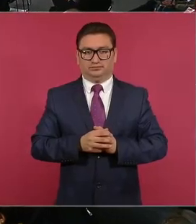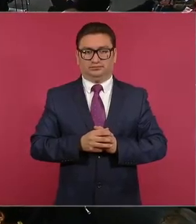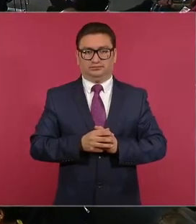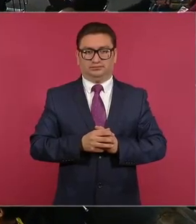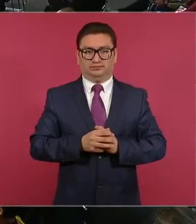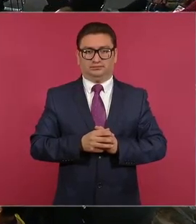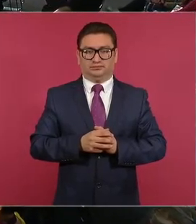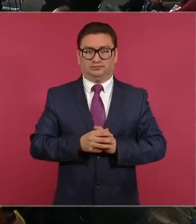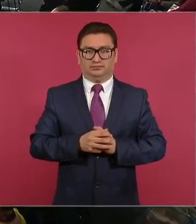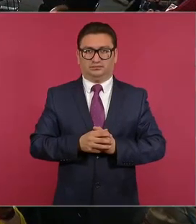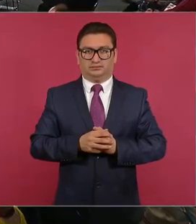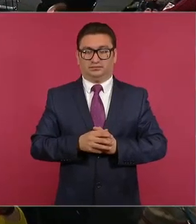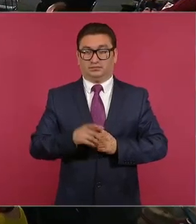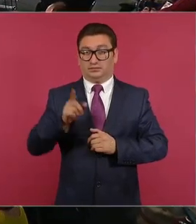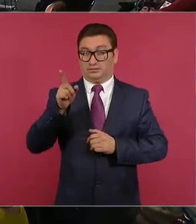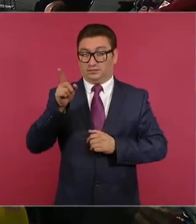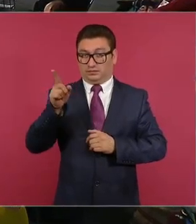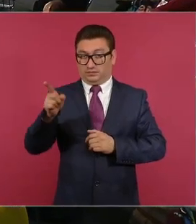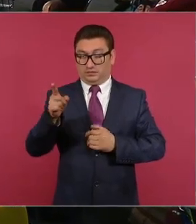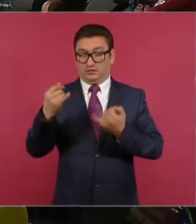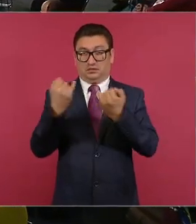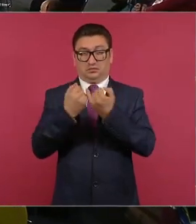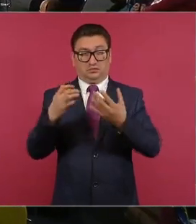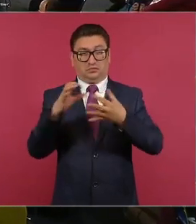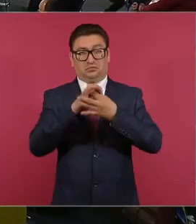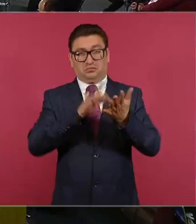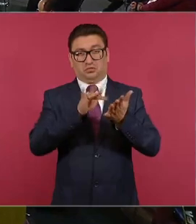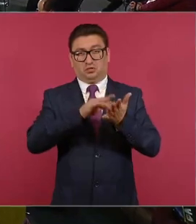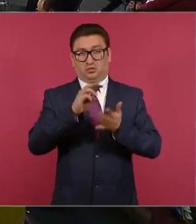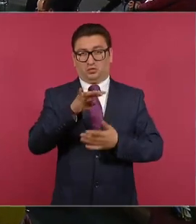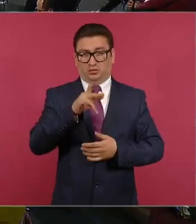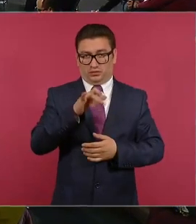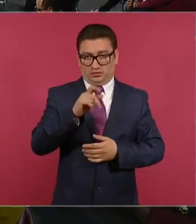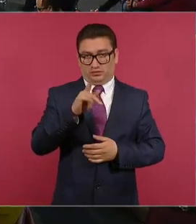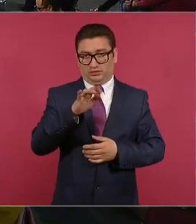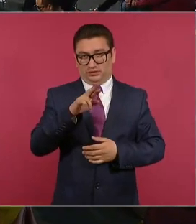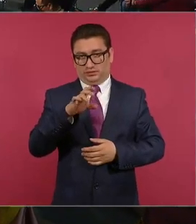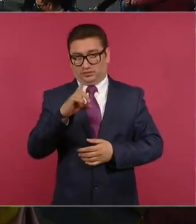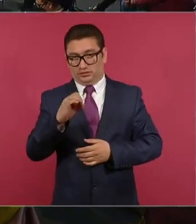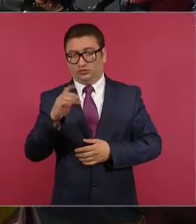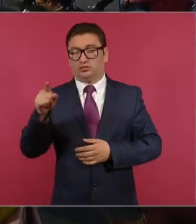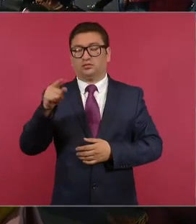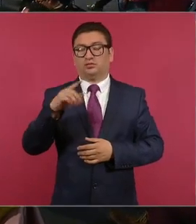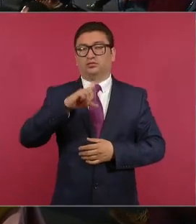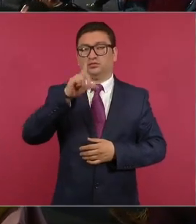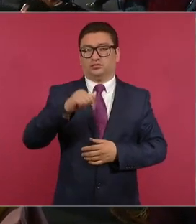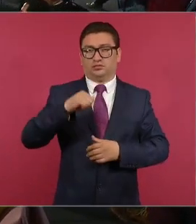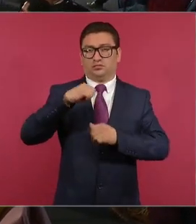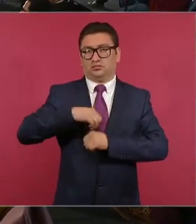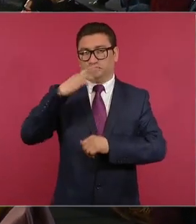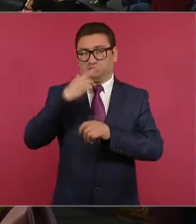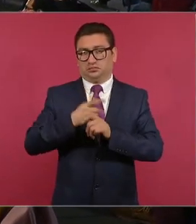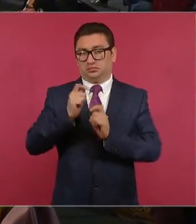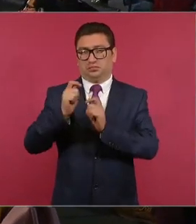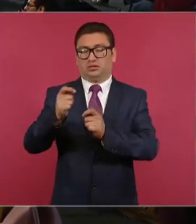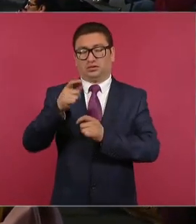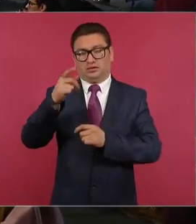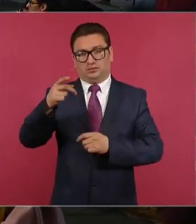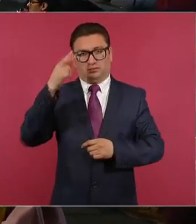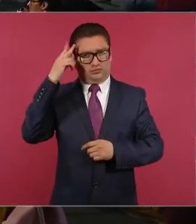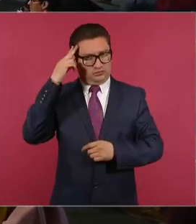pues simpatizante de Juárez y de Lerdo. Entonces toma el poder por asalto Porfirio Díaz,